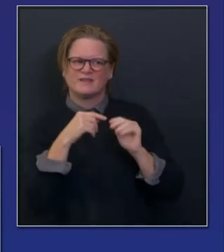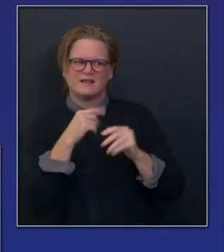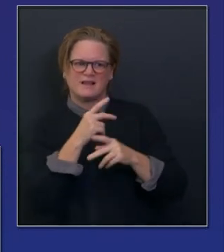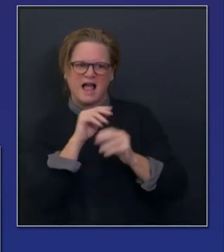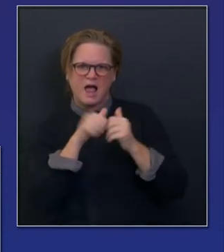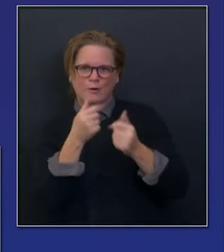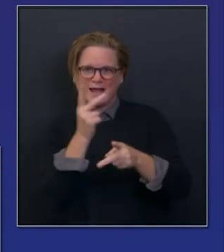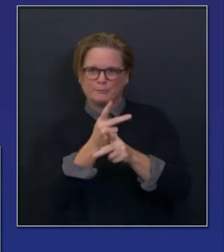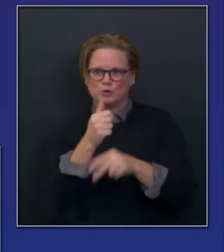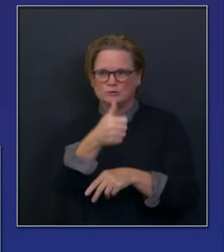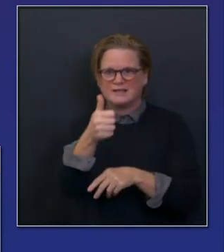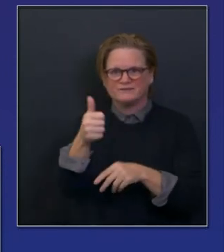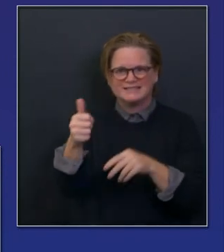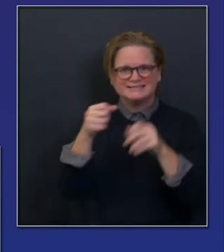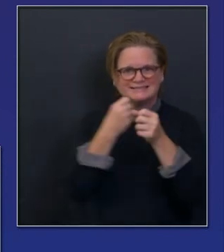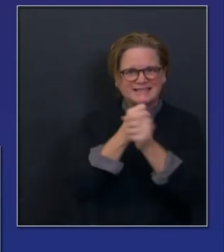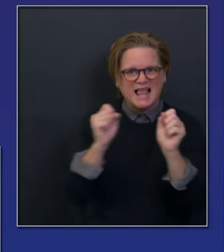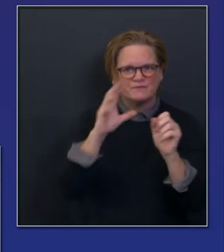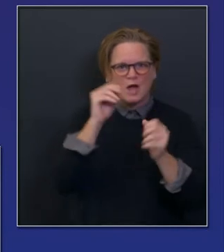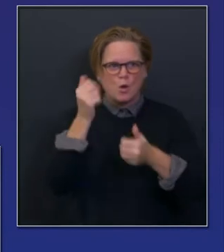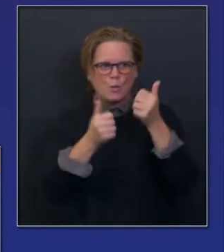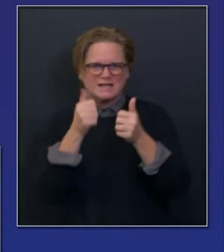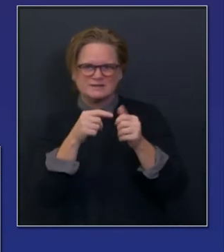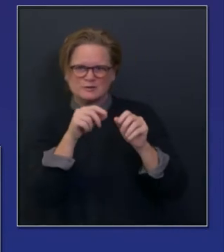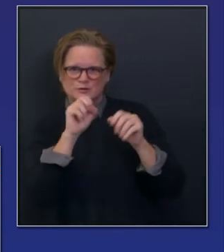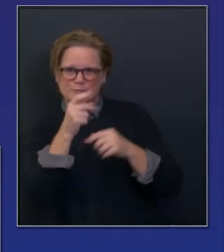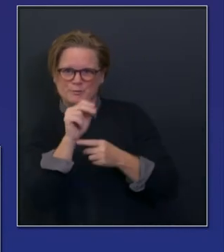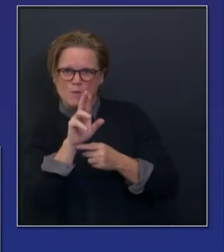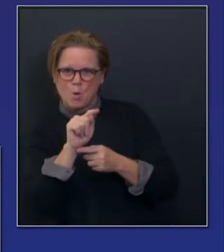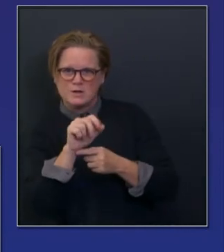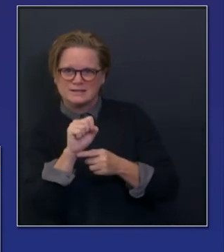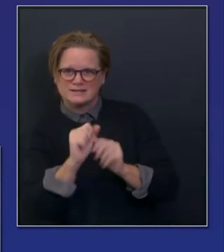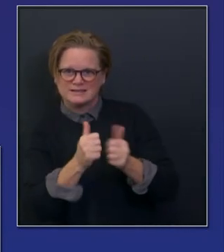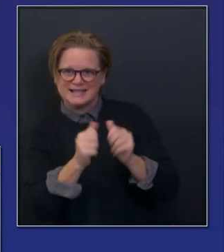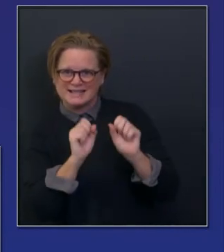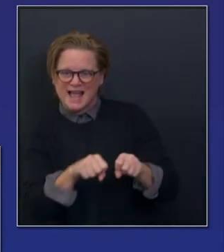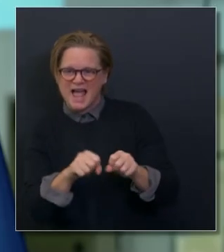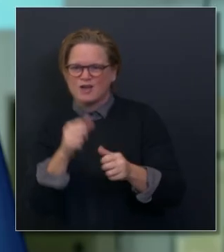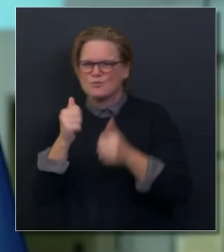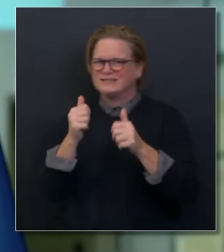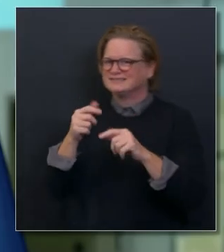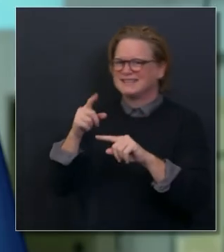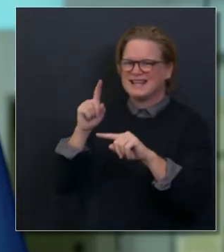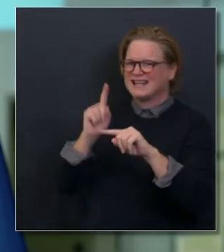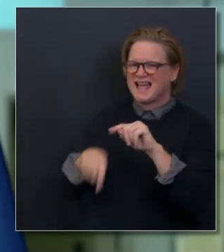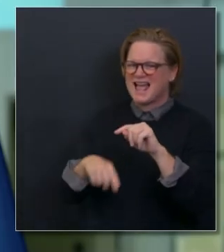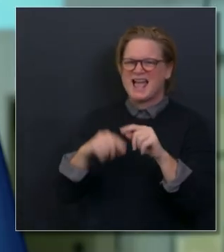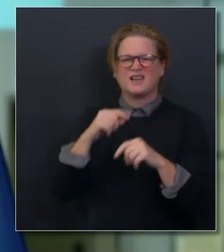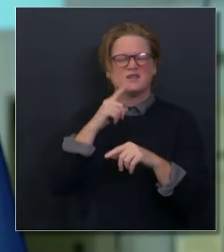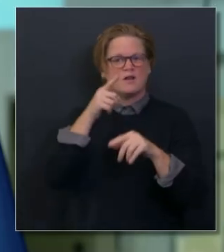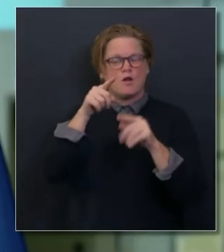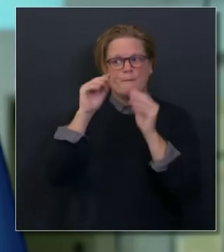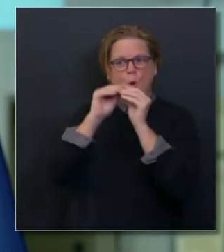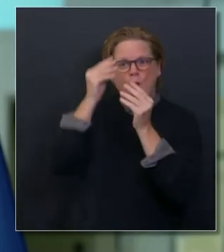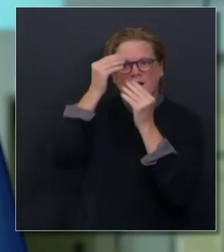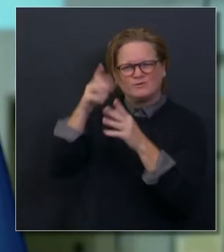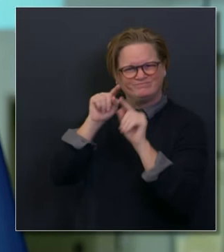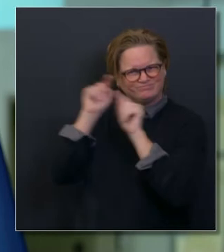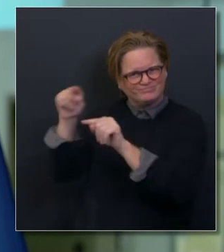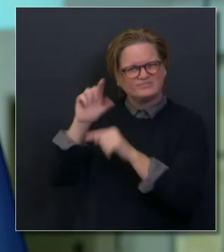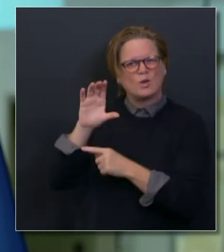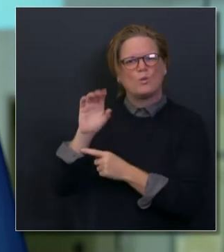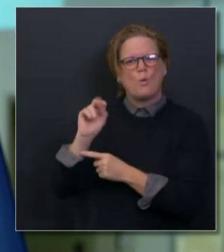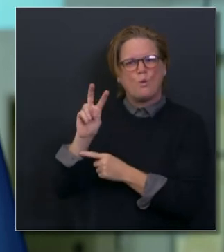que modificar nuestras actividades para mantenerlos seguros. Y para aprender más sobre esto, visiten el sitio